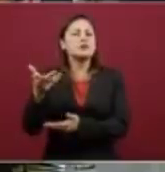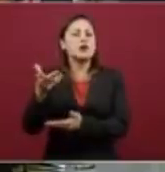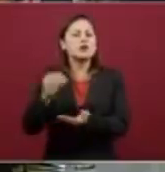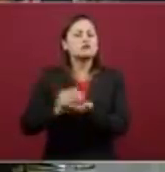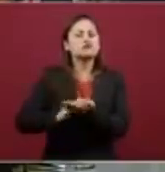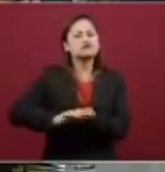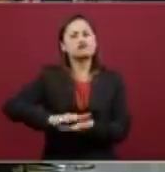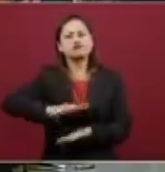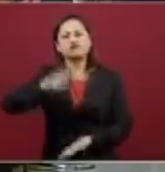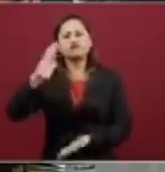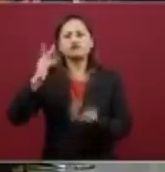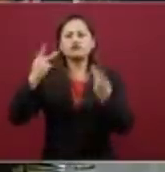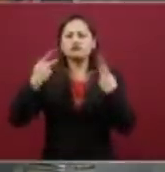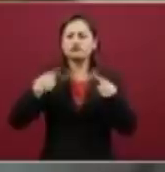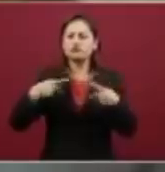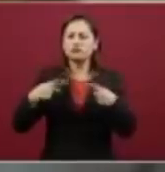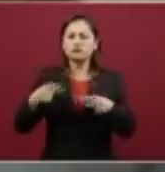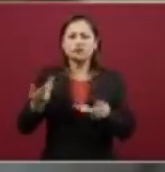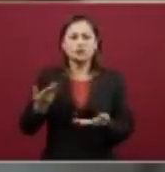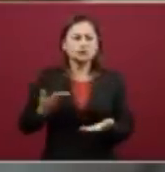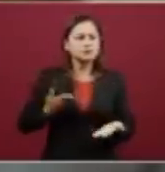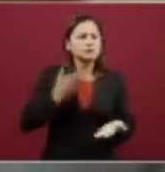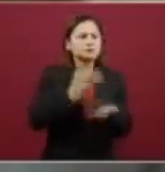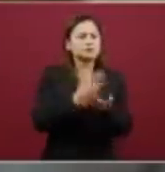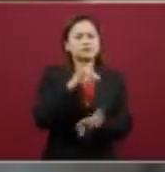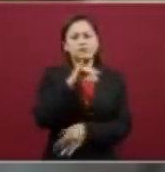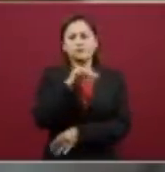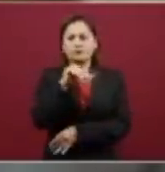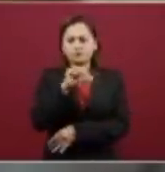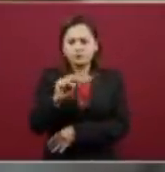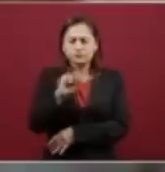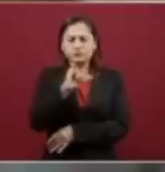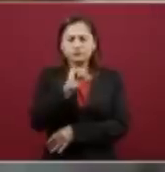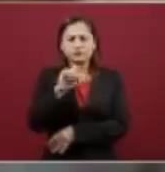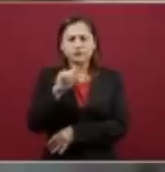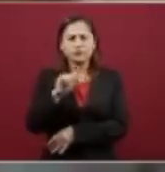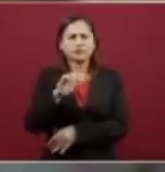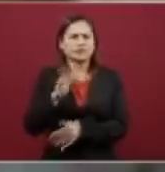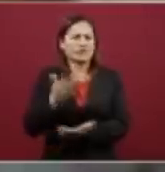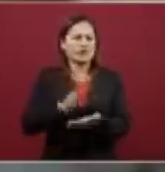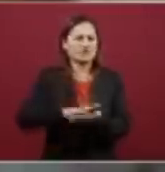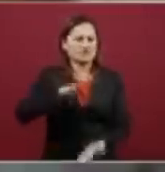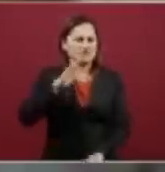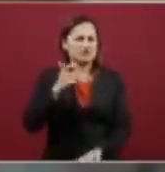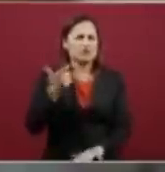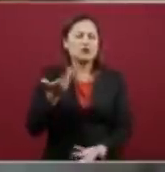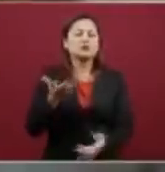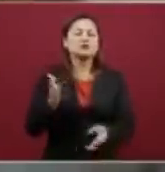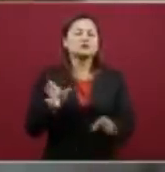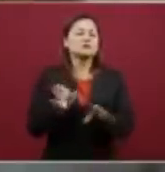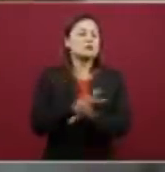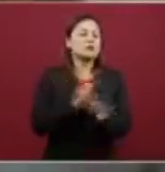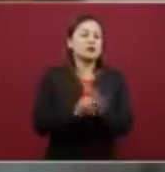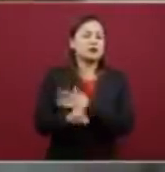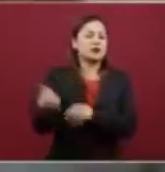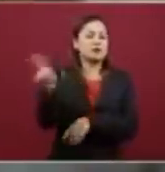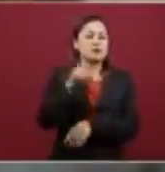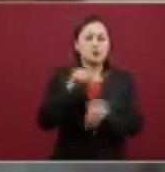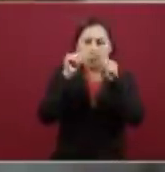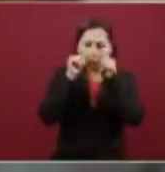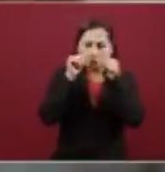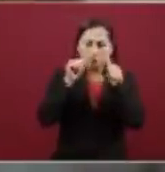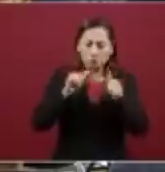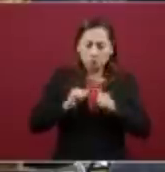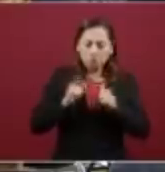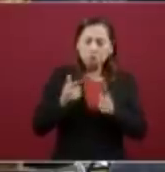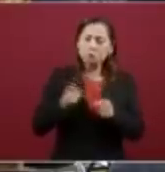a la gente que llegue a esas clínicas del IMSS. Le pongo un ejemplo, una atención médica cobran 300 pesos, una